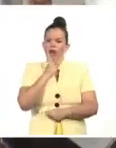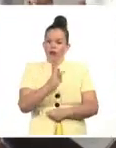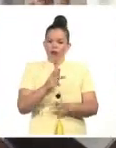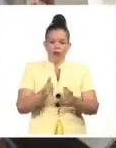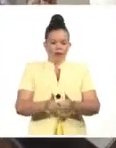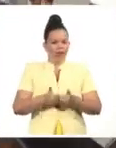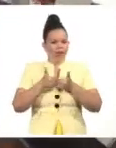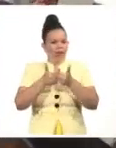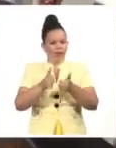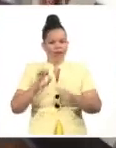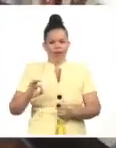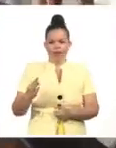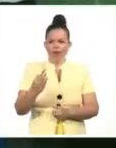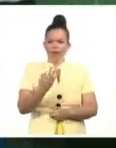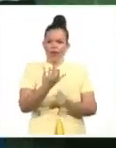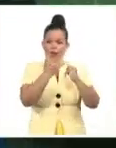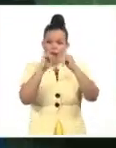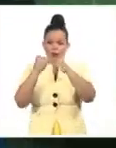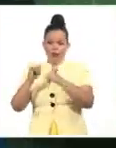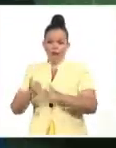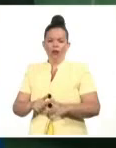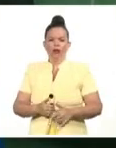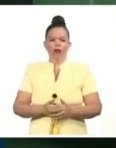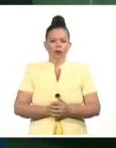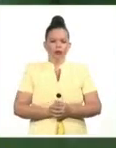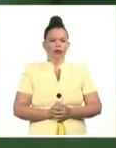e individualizada de cada paciente.